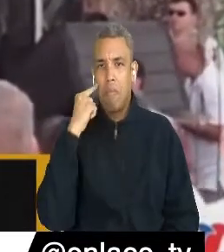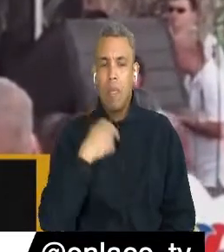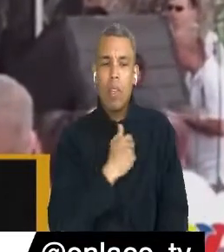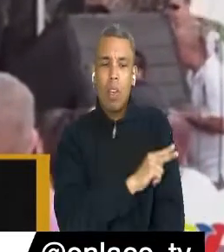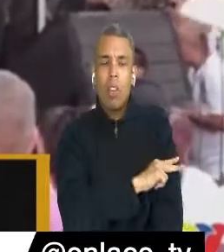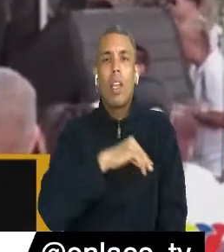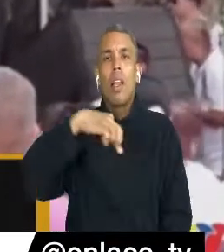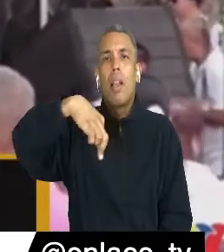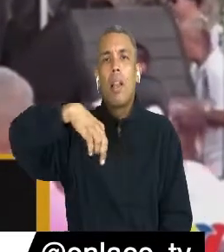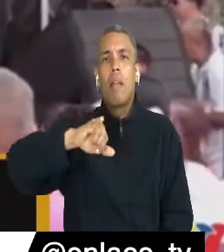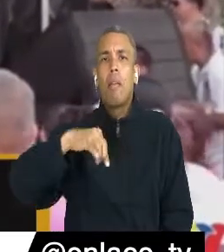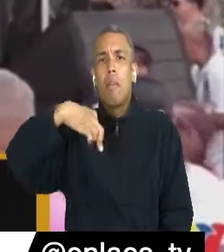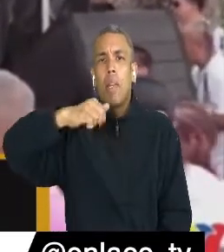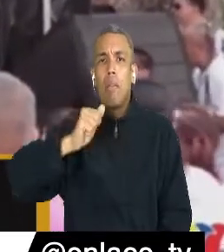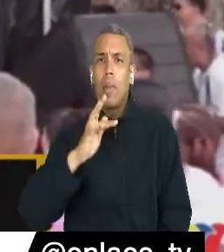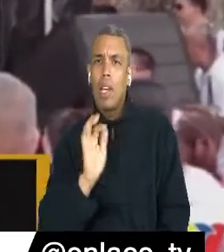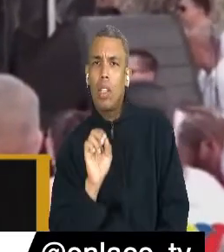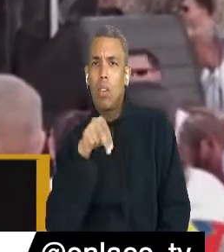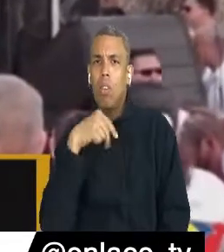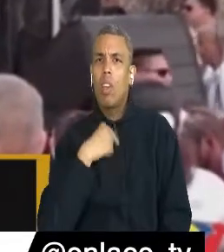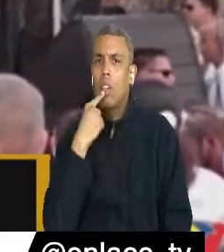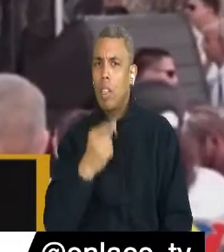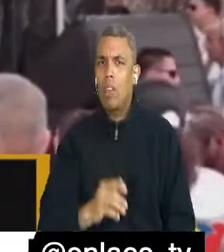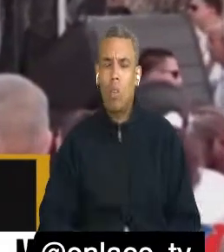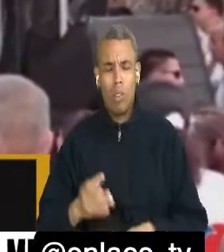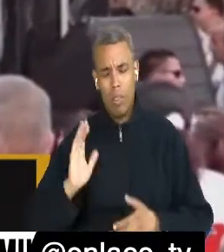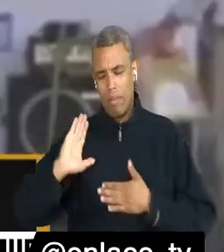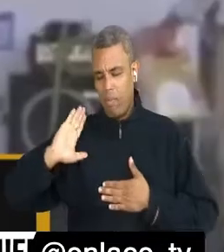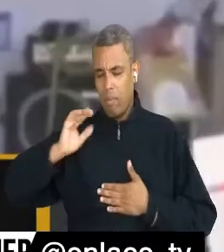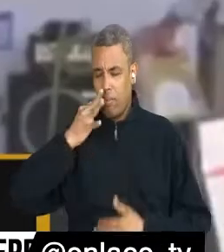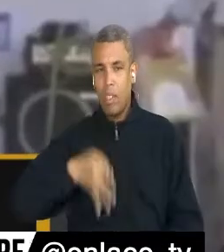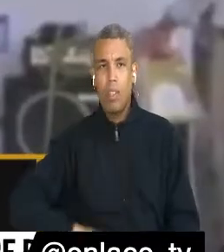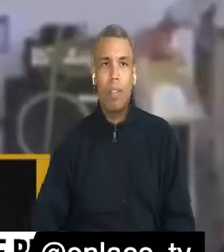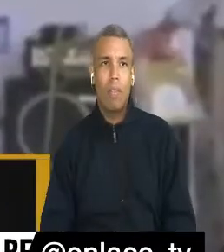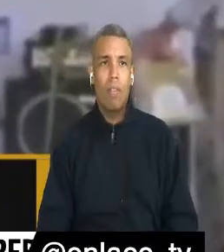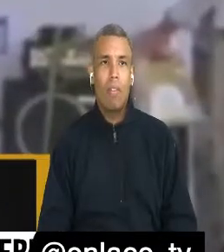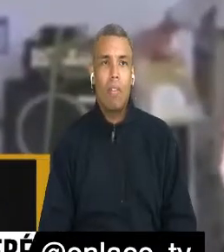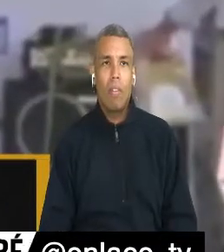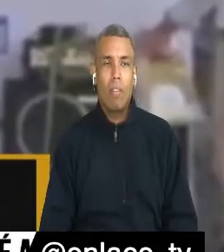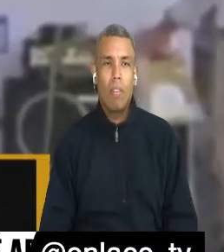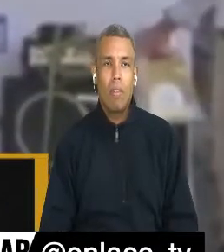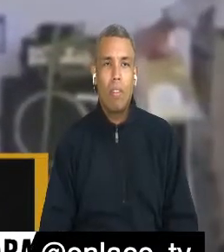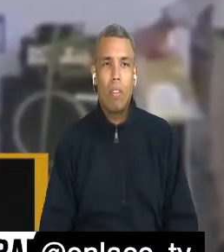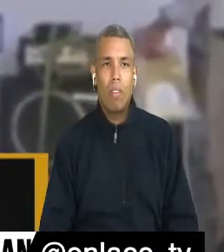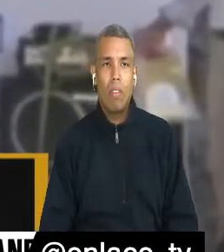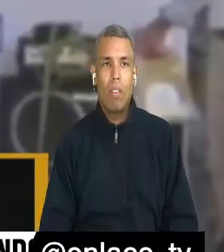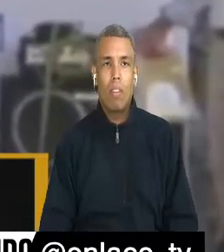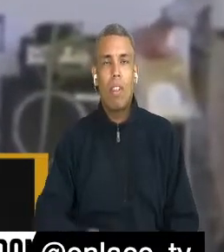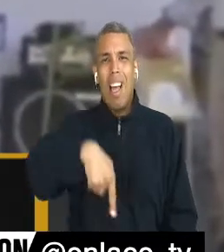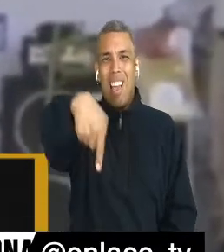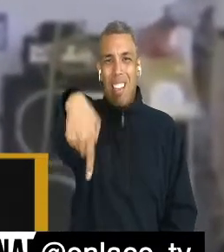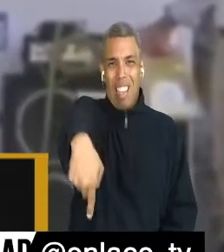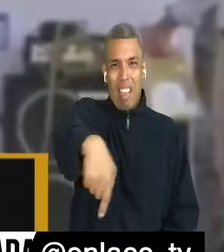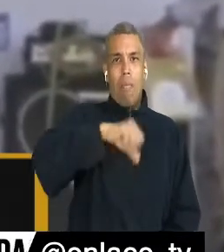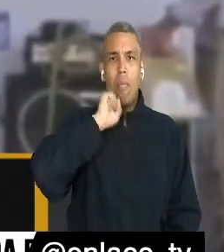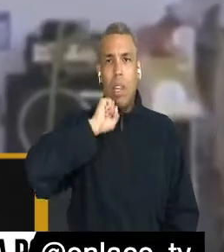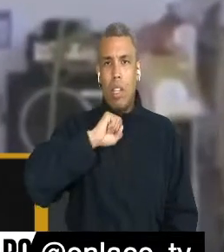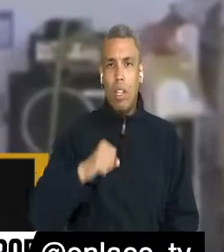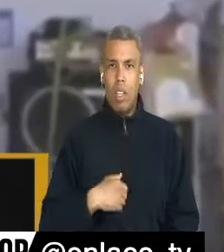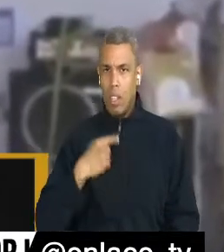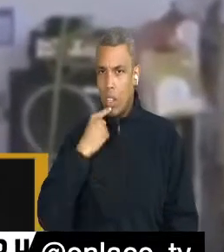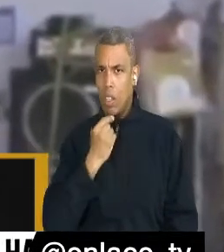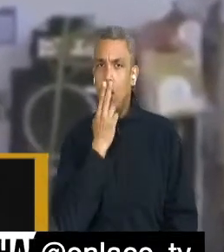el 1 de junio de 2014 que este era un compromiso solemne. Aquí a los barranqueños les digo, el